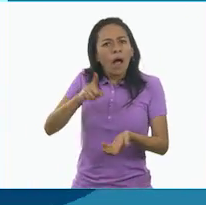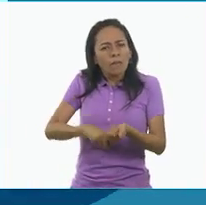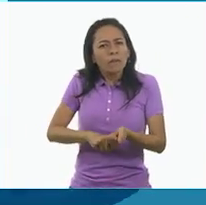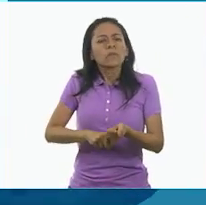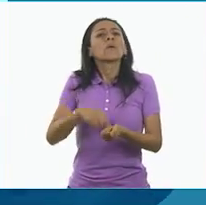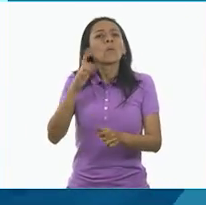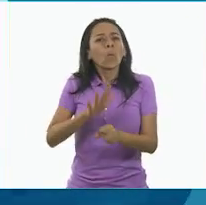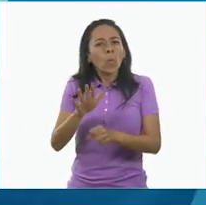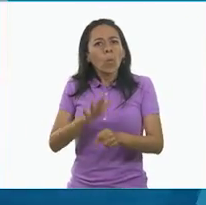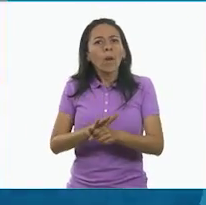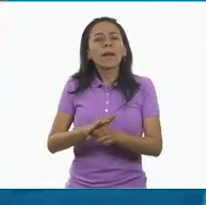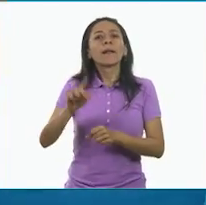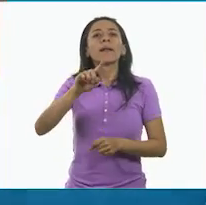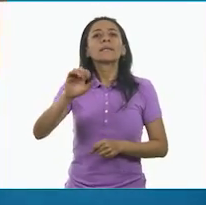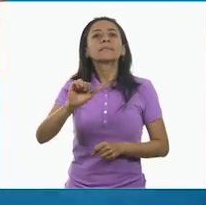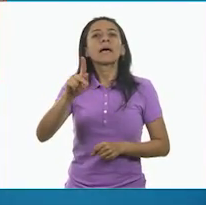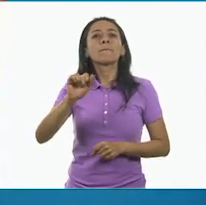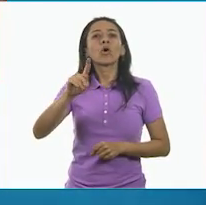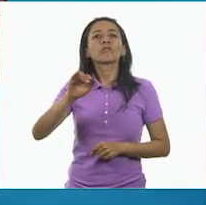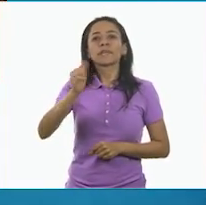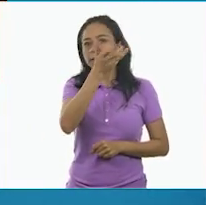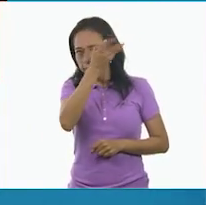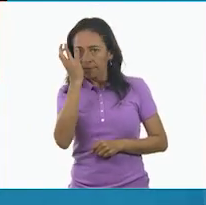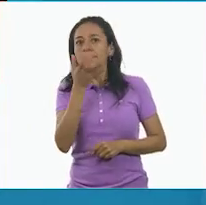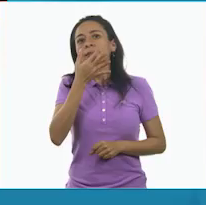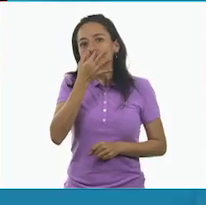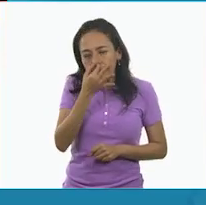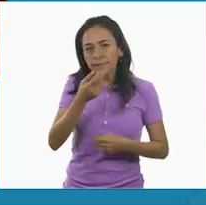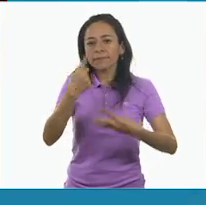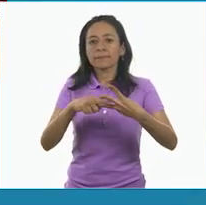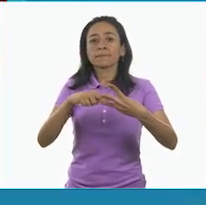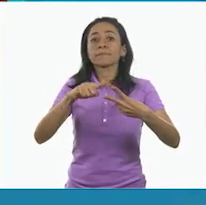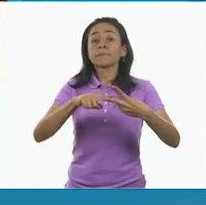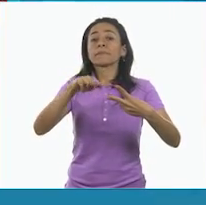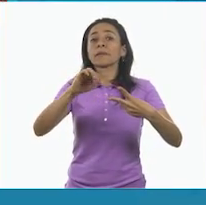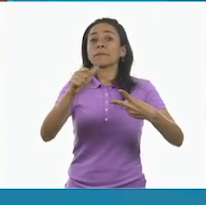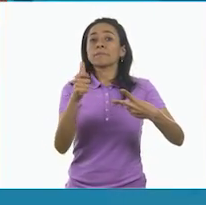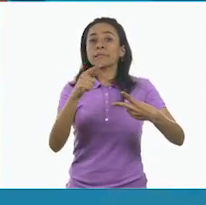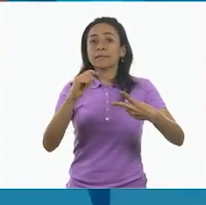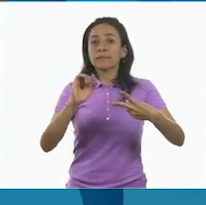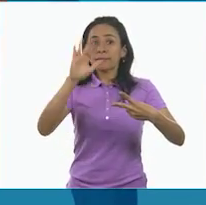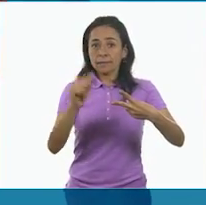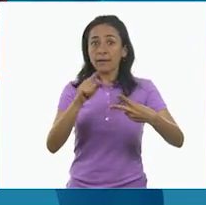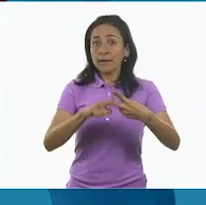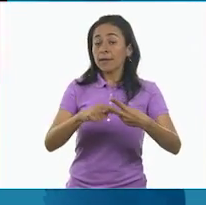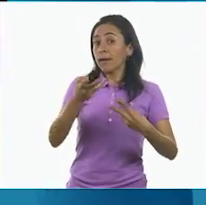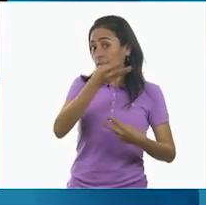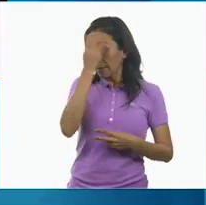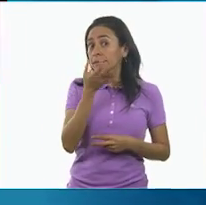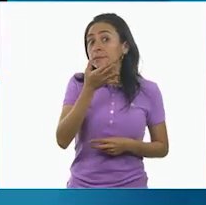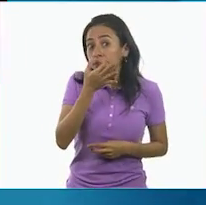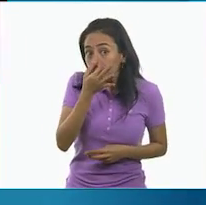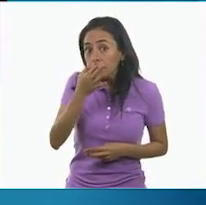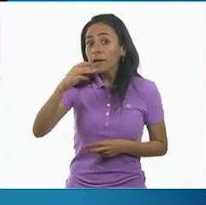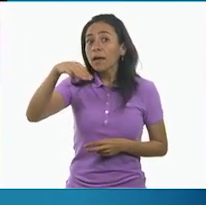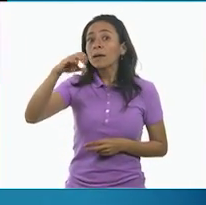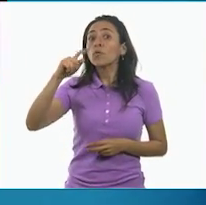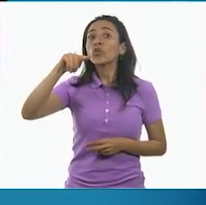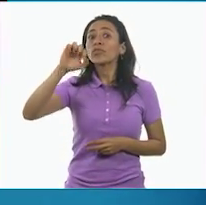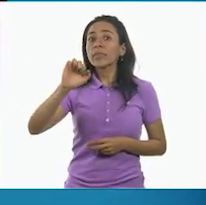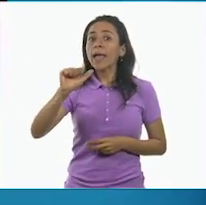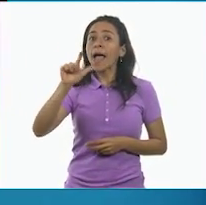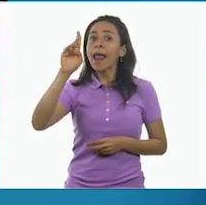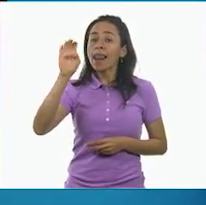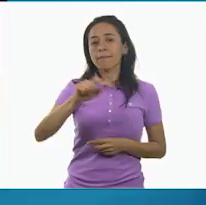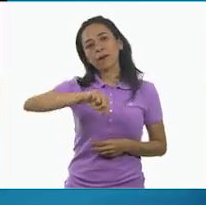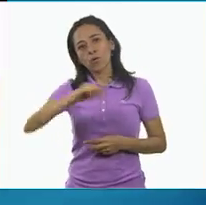zapoteca y mixteca. Los zapotecos construyeron Monte Albán y los mixtecos trabajaron el